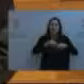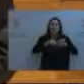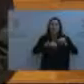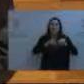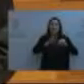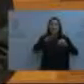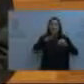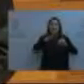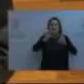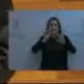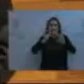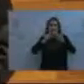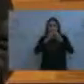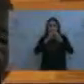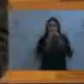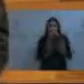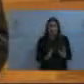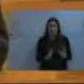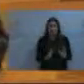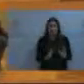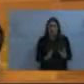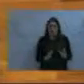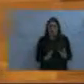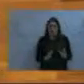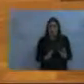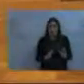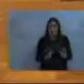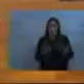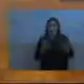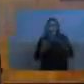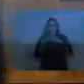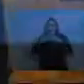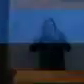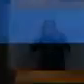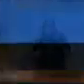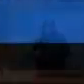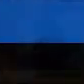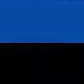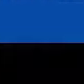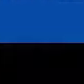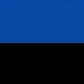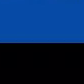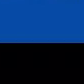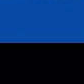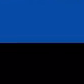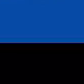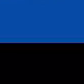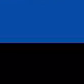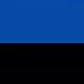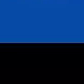36 viviendas, no de construir el Escorial, señora consejera. Gracias.